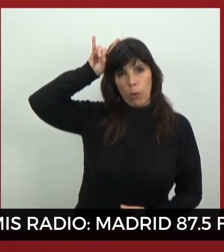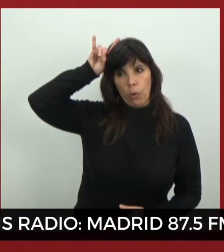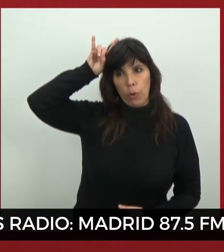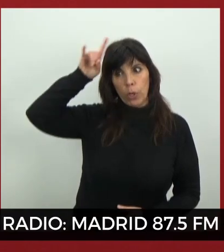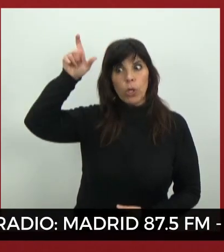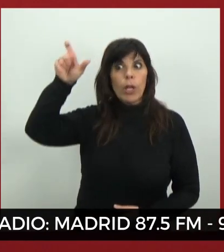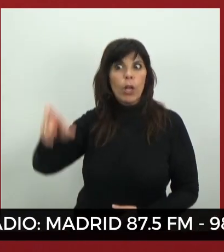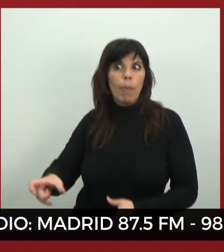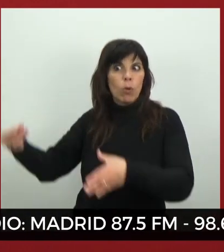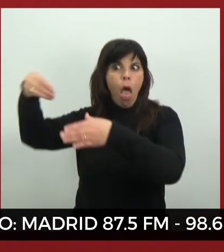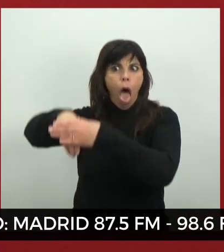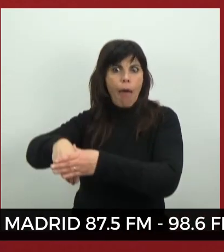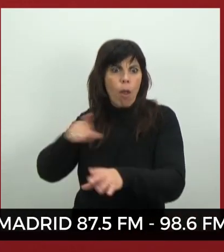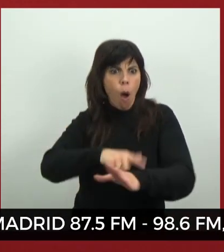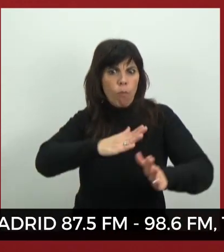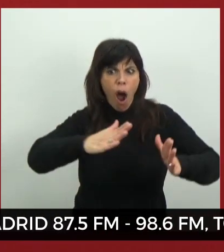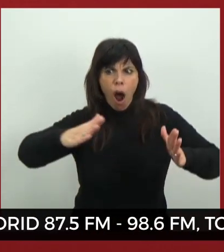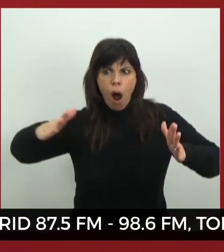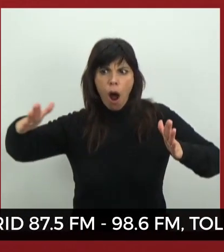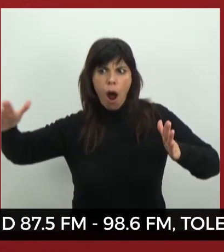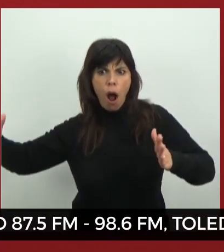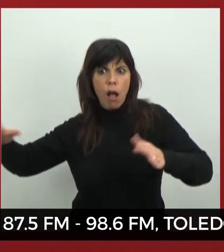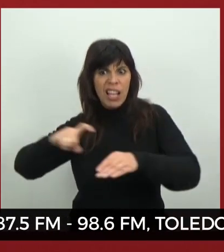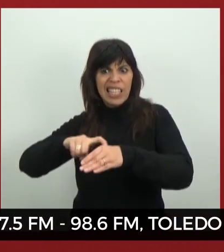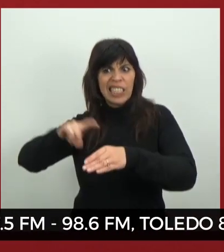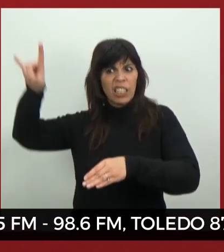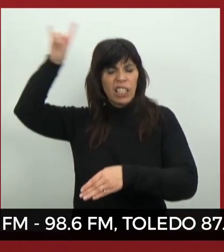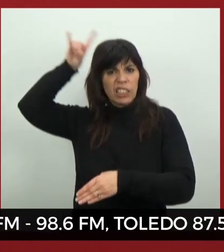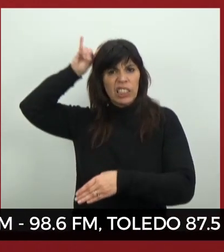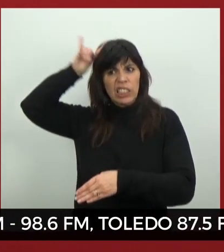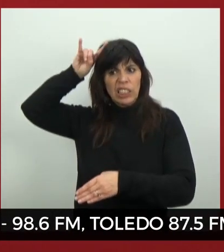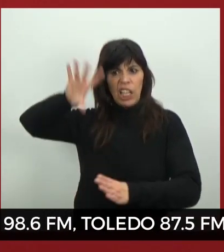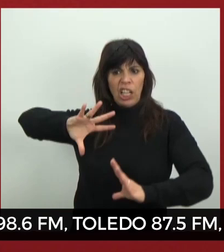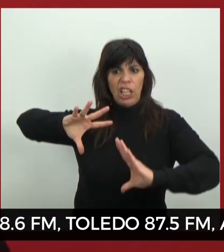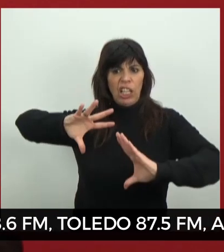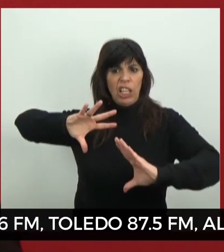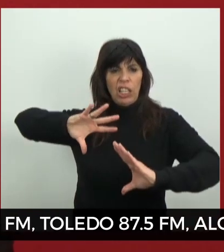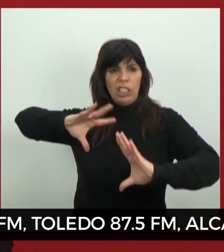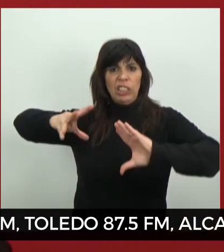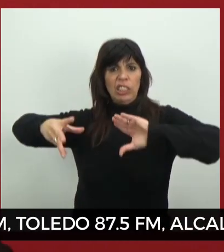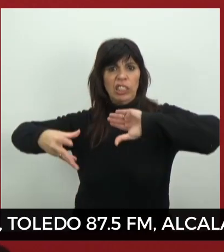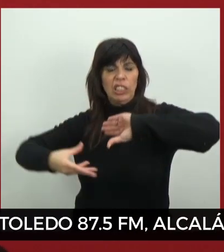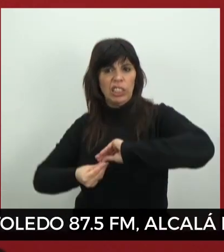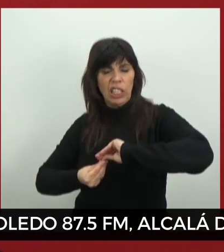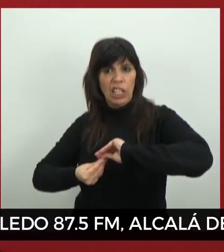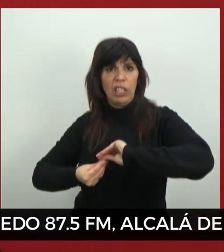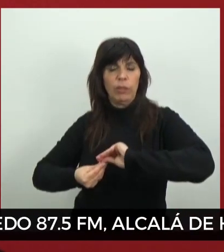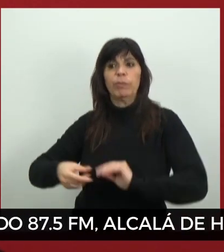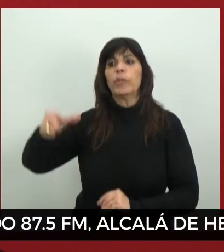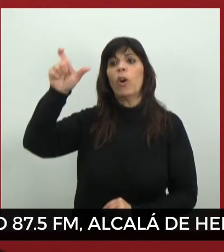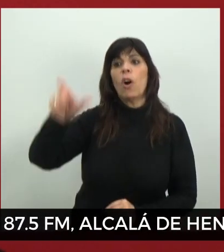una persona que el carácter del demonio se ha multiplicado en el carácter de esa